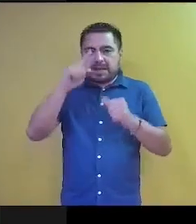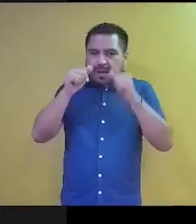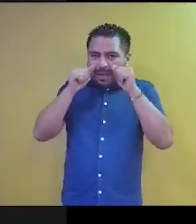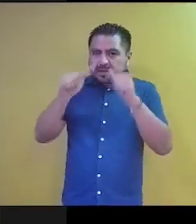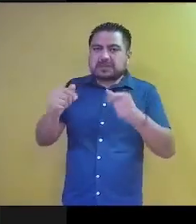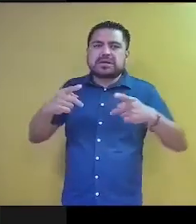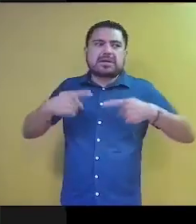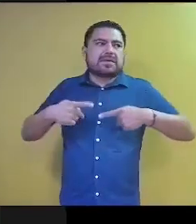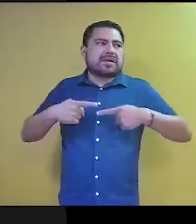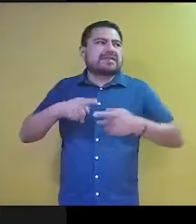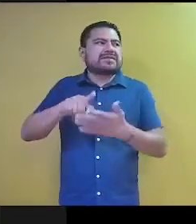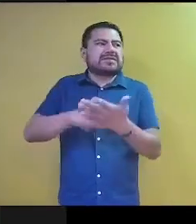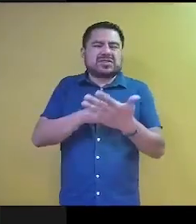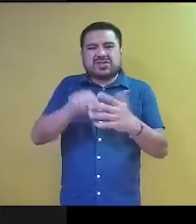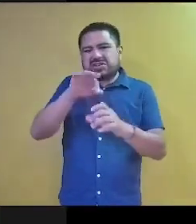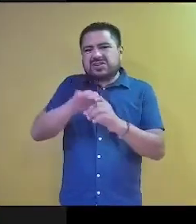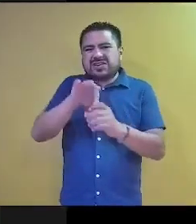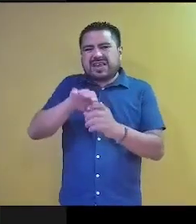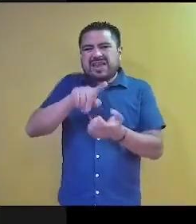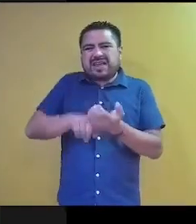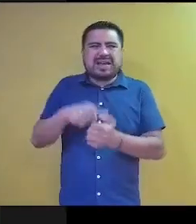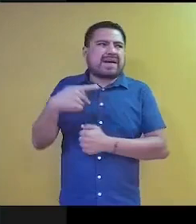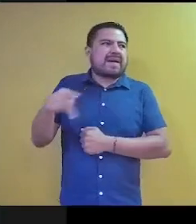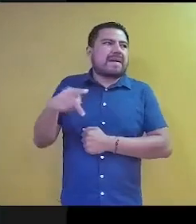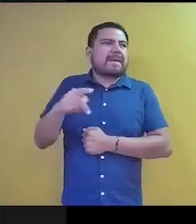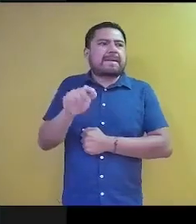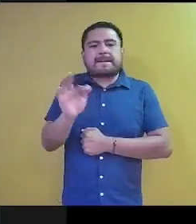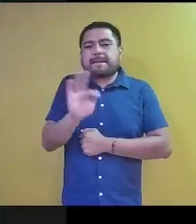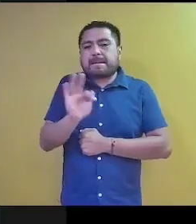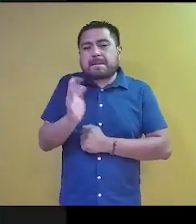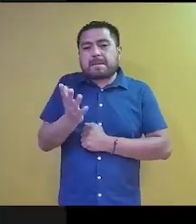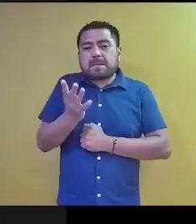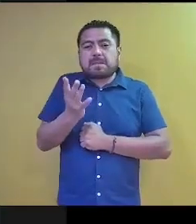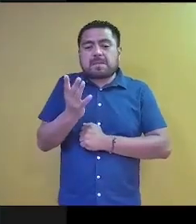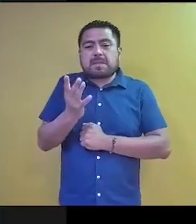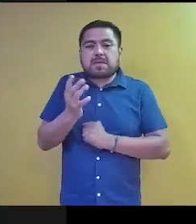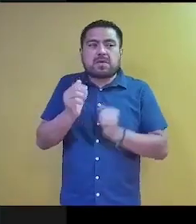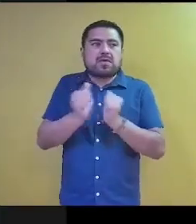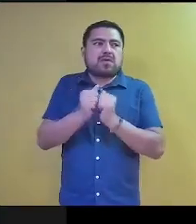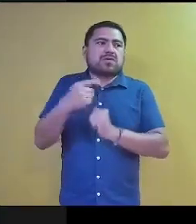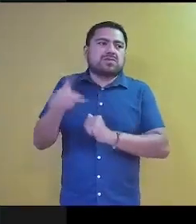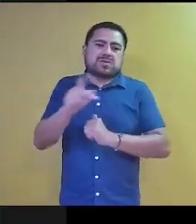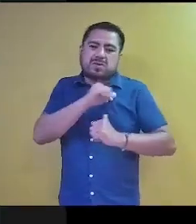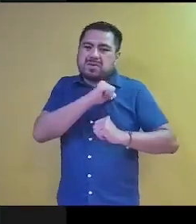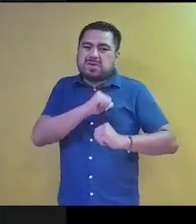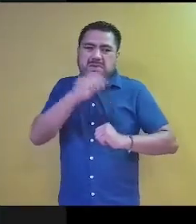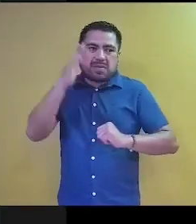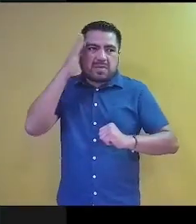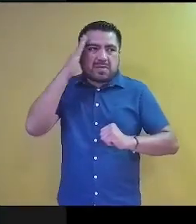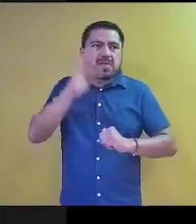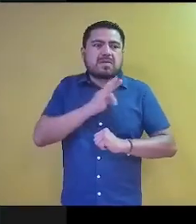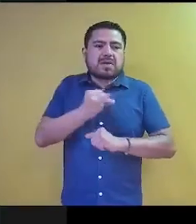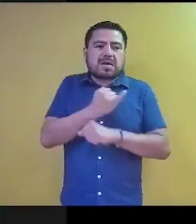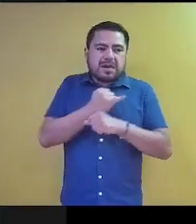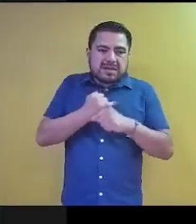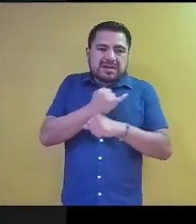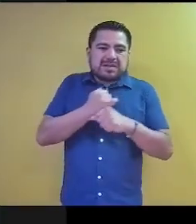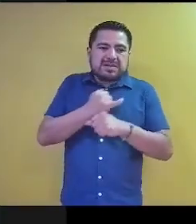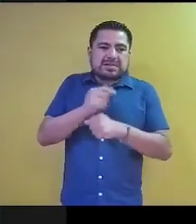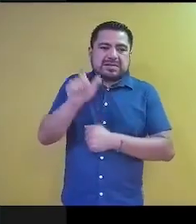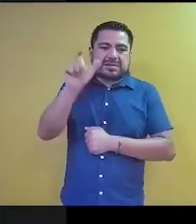de Delitos Electorales a efecto de que en el ámbito de su competencia investigue las